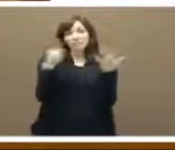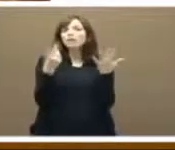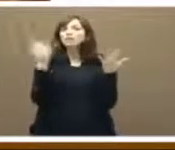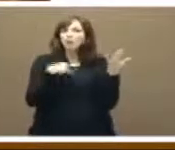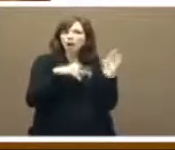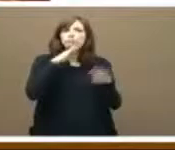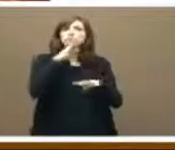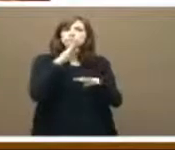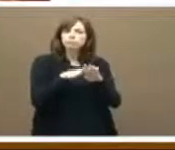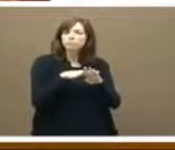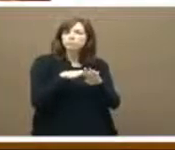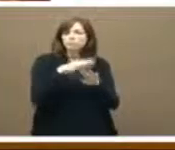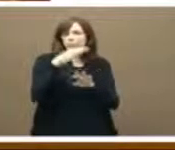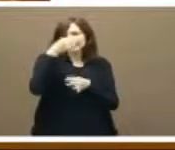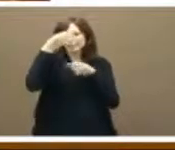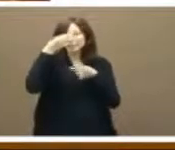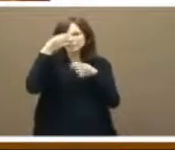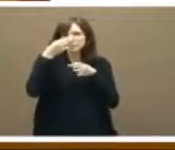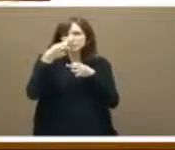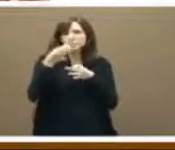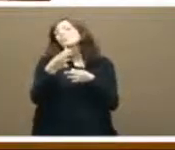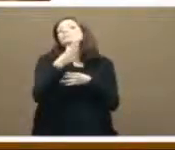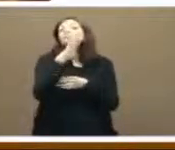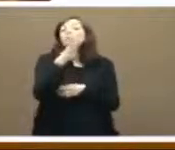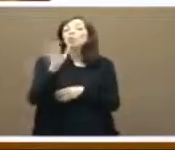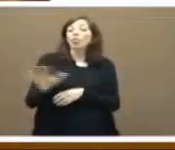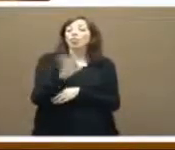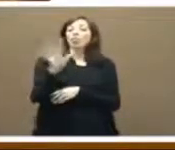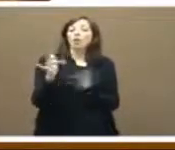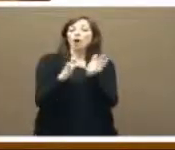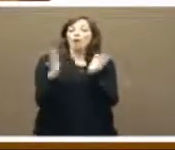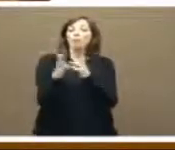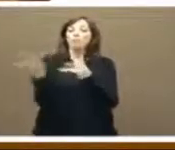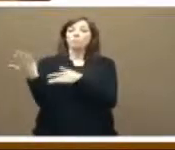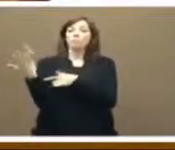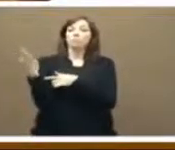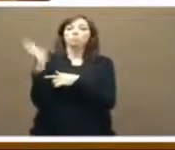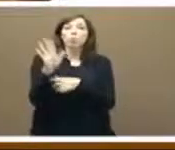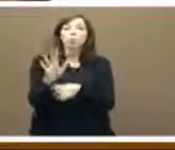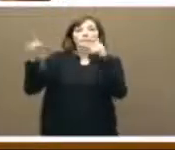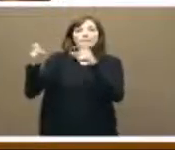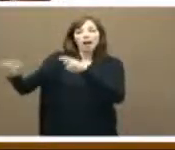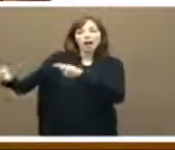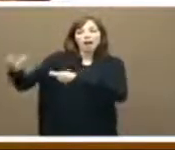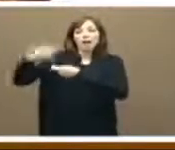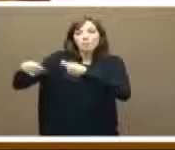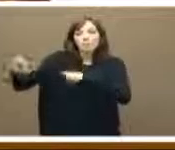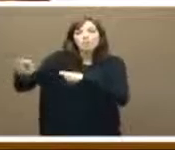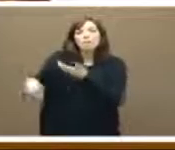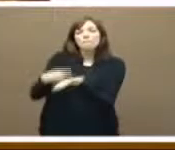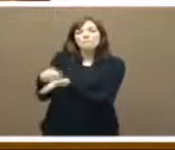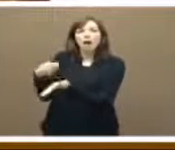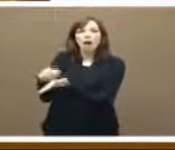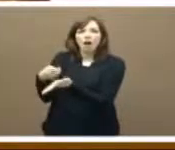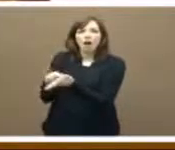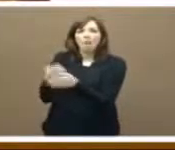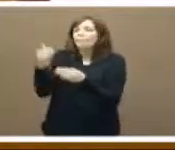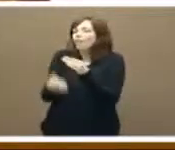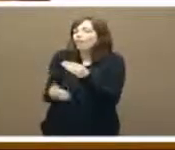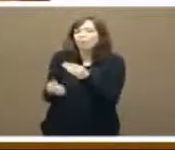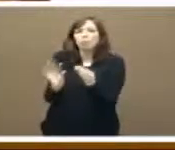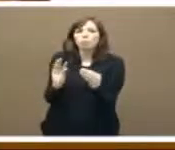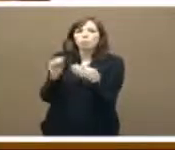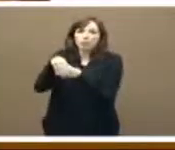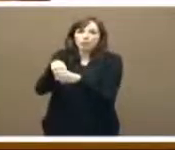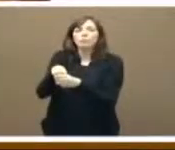el plan de ajuste que presentamos el 5 de abril y que todos los grupos de esta Cámara conocen. Apremiado por dar respuesta a